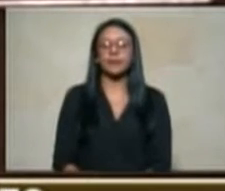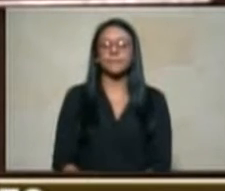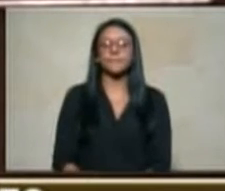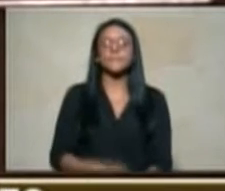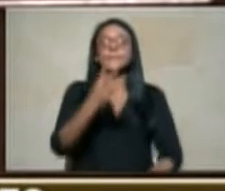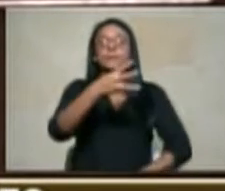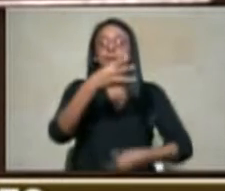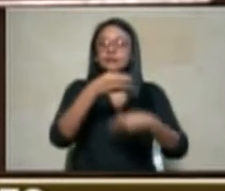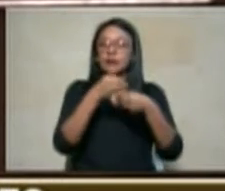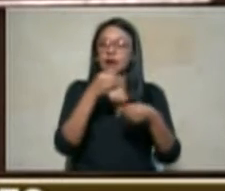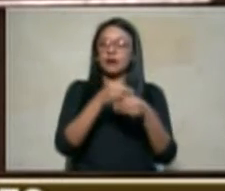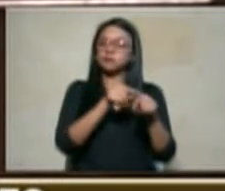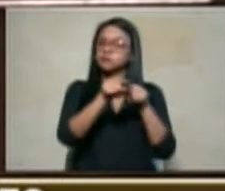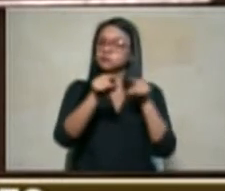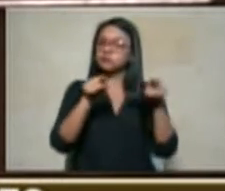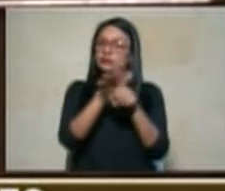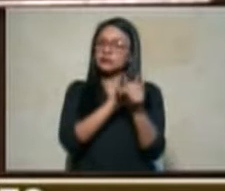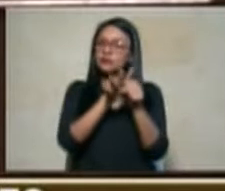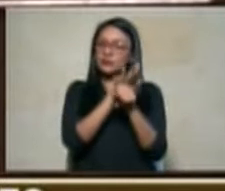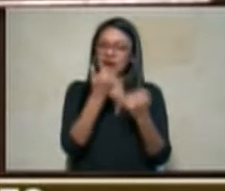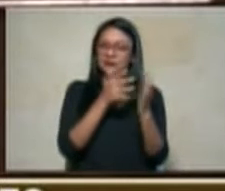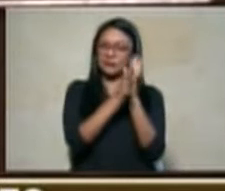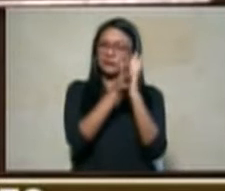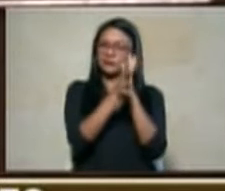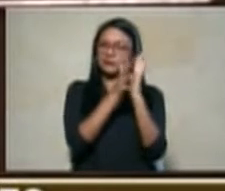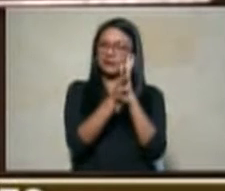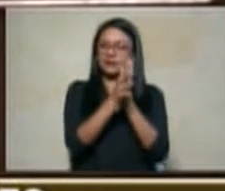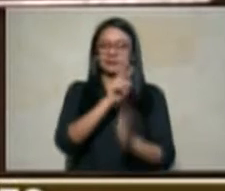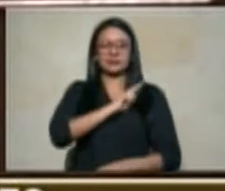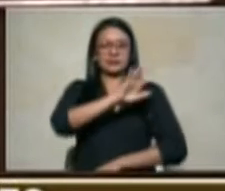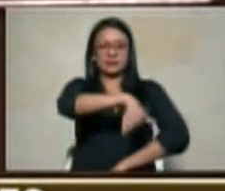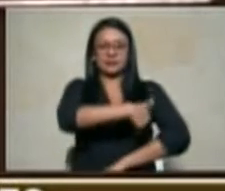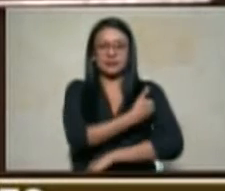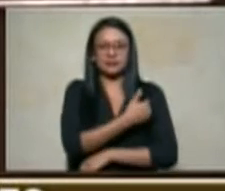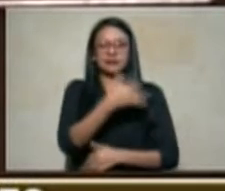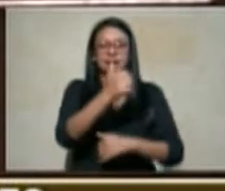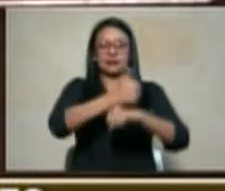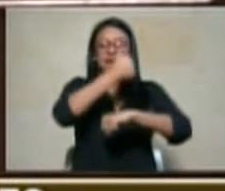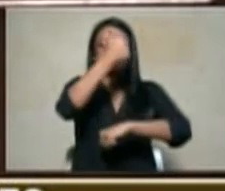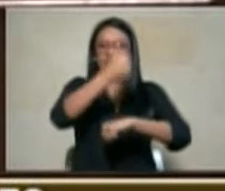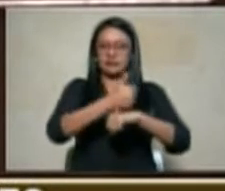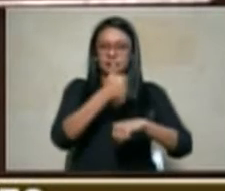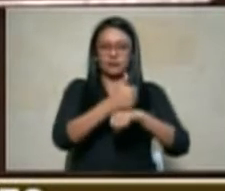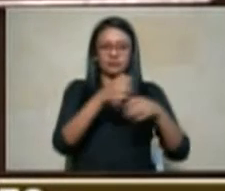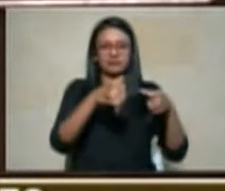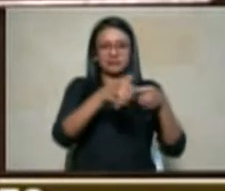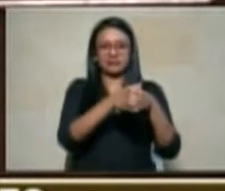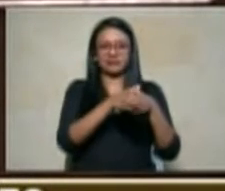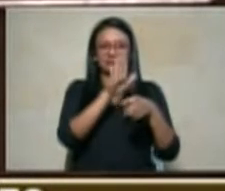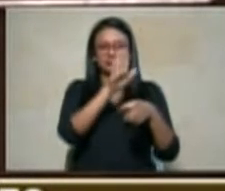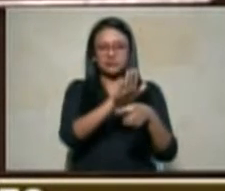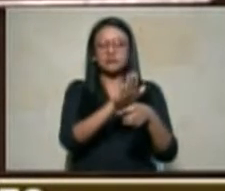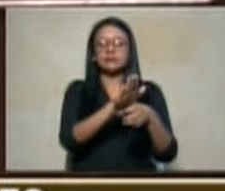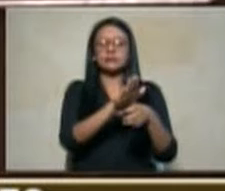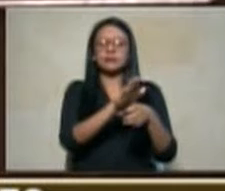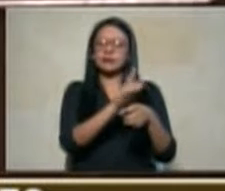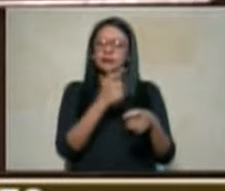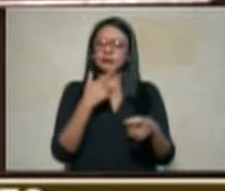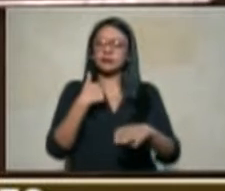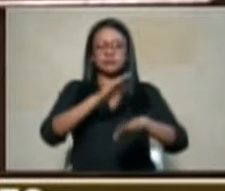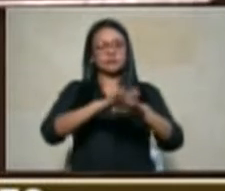Adicionalmente, han habido unos casitos que se expusieron aquí por parte del viceministro y por parte del director de la unidad que yo tengo